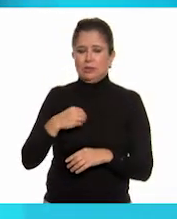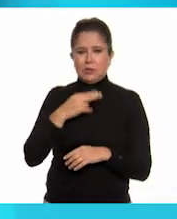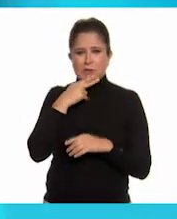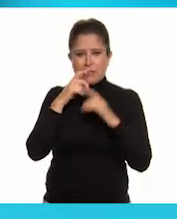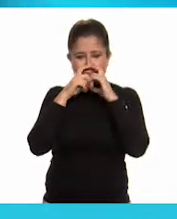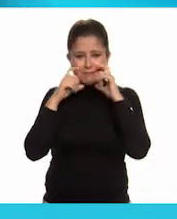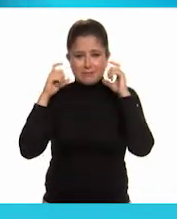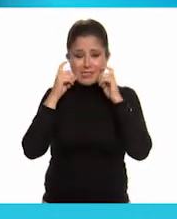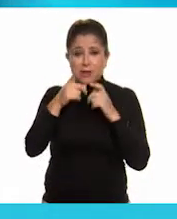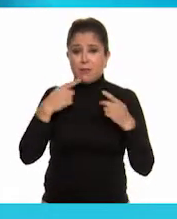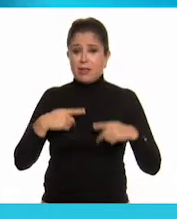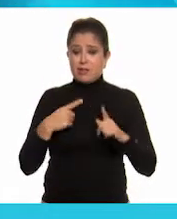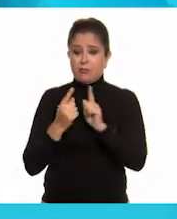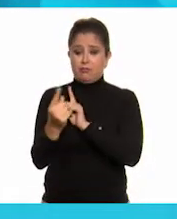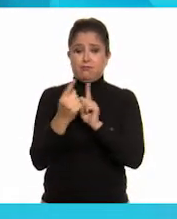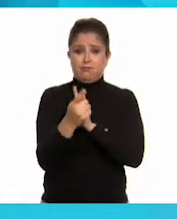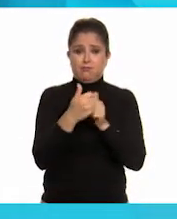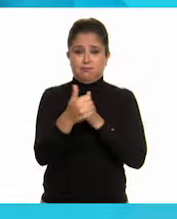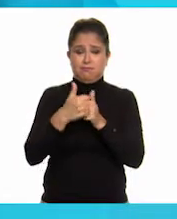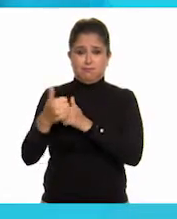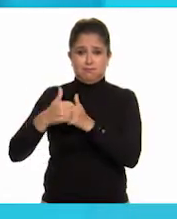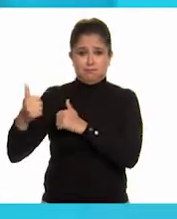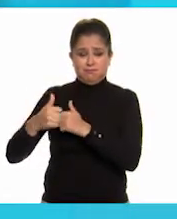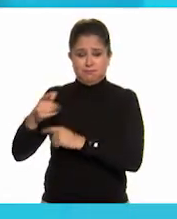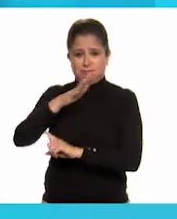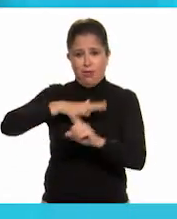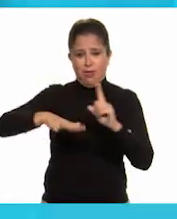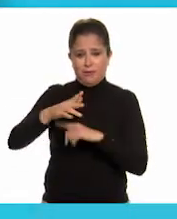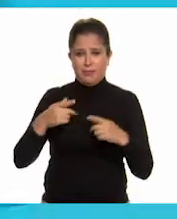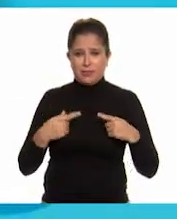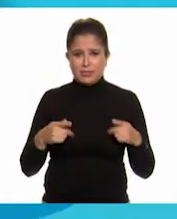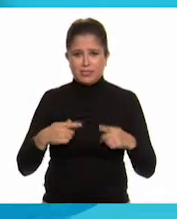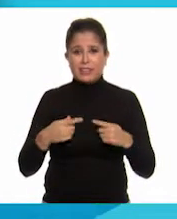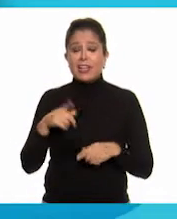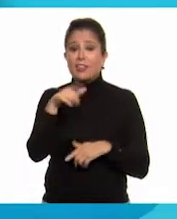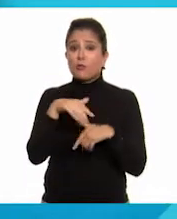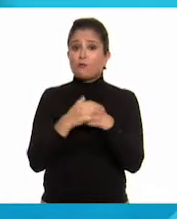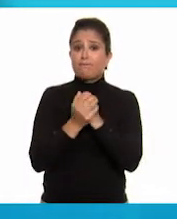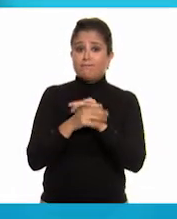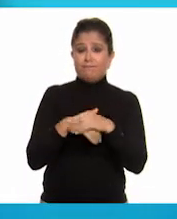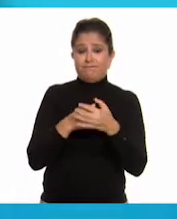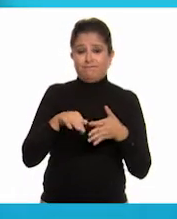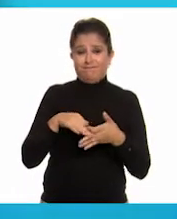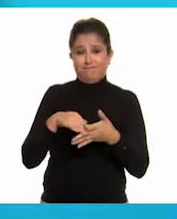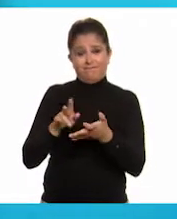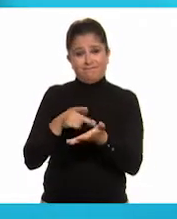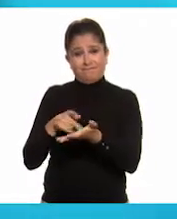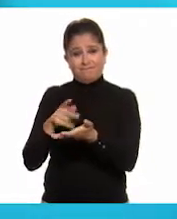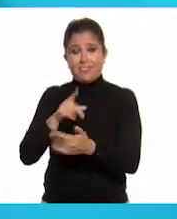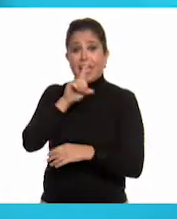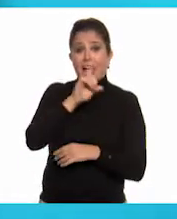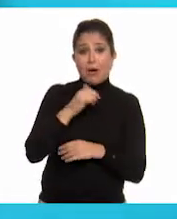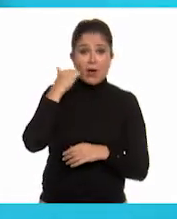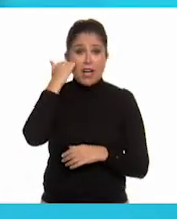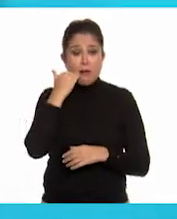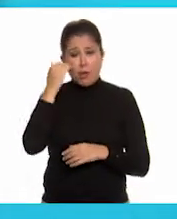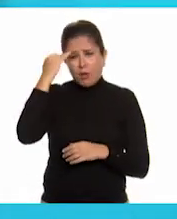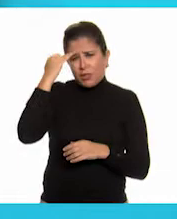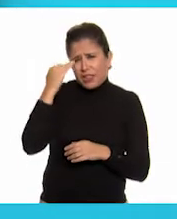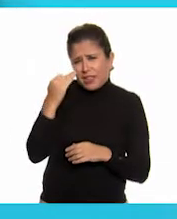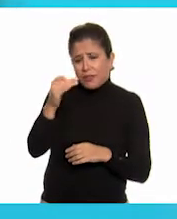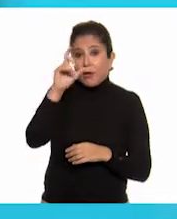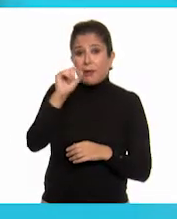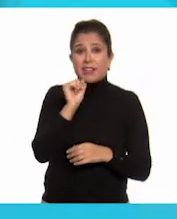una distancia mínima de 1.5 metros entre tú y los demás. Lávate las manos muy seguido con agua y jabón por lo menos